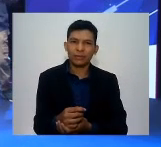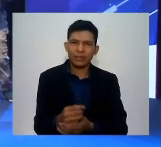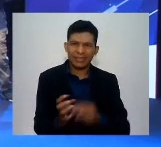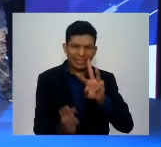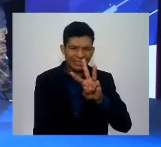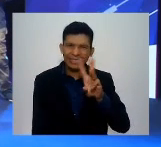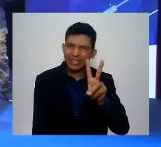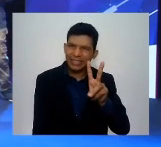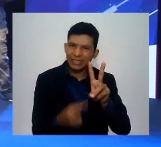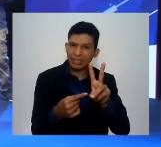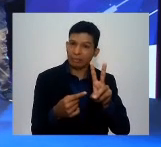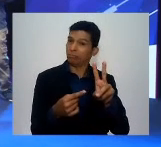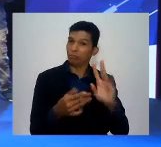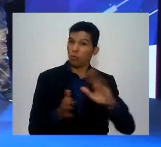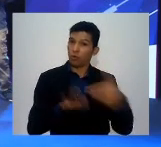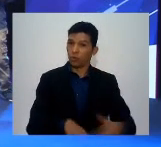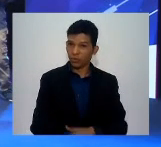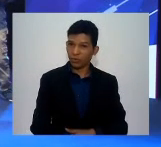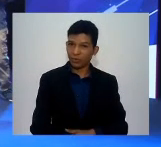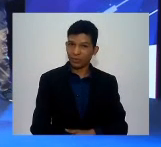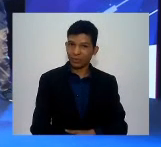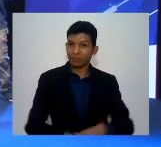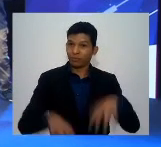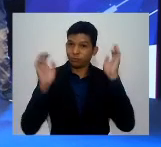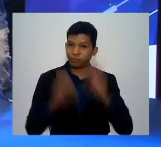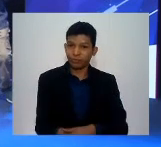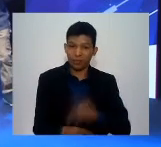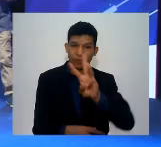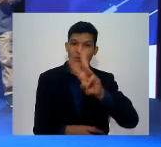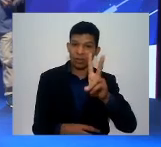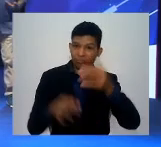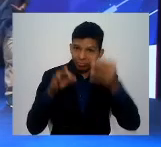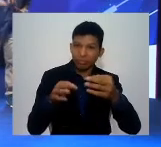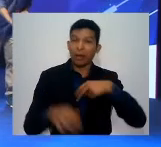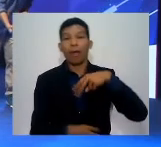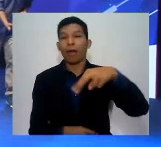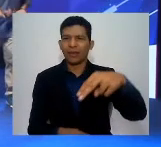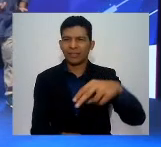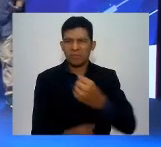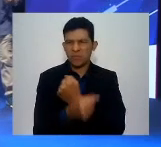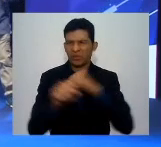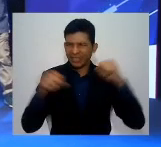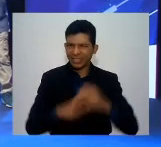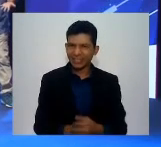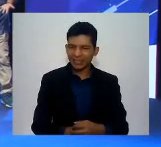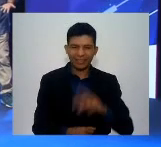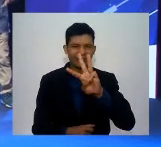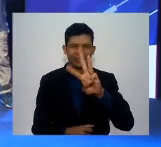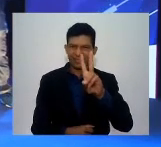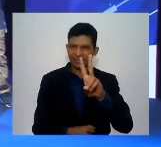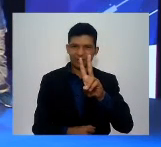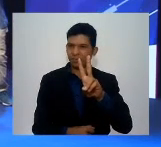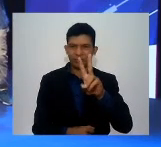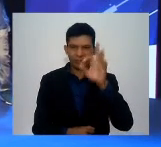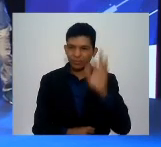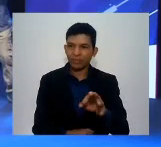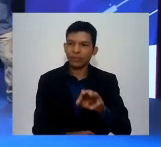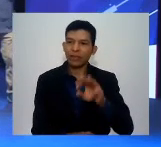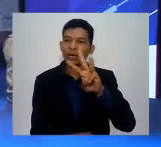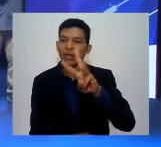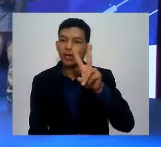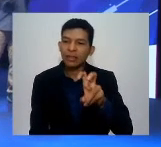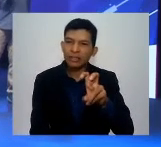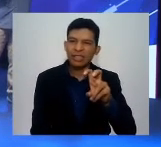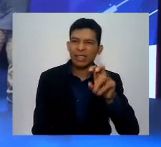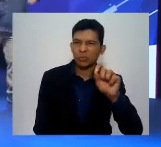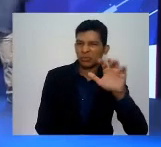infrarrojos, y pues básicamente los rayos infrarrojos no los emite la pistola, los emite el cuerpo humano. Los rayos infrarrojos provienen del